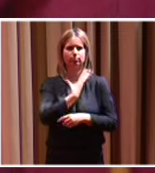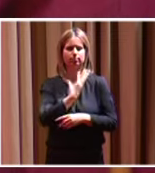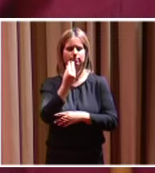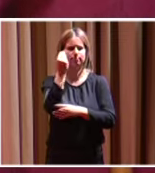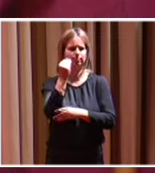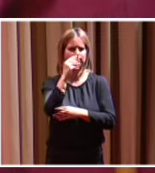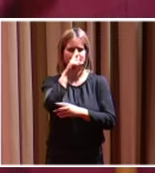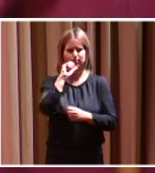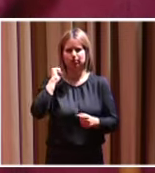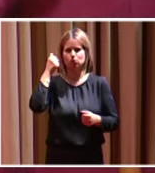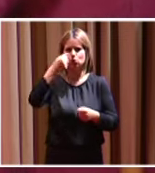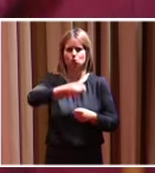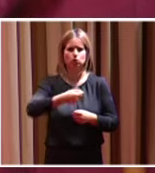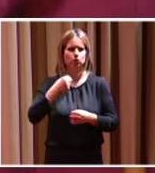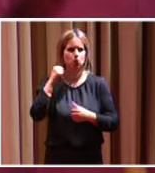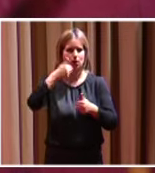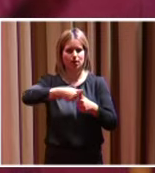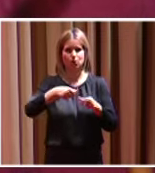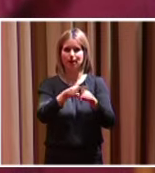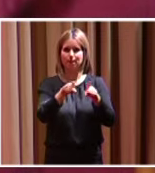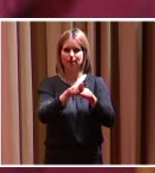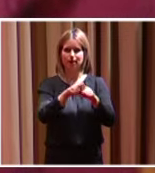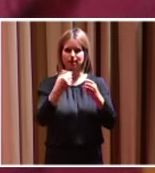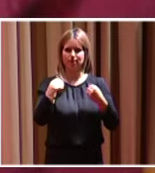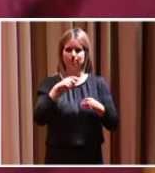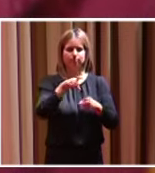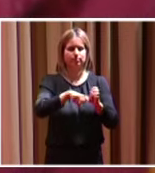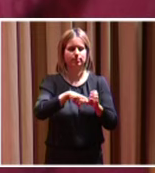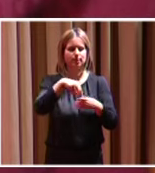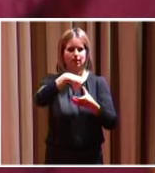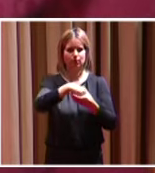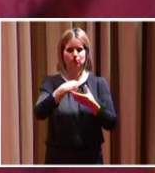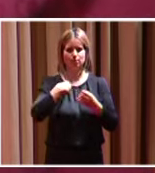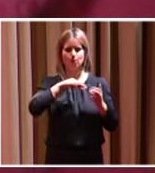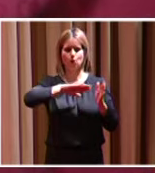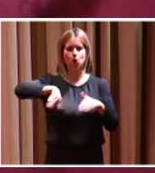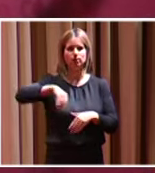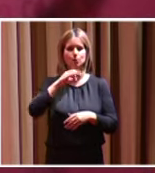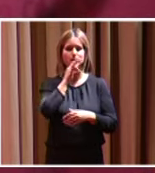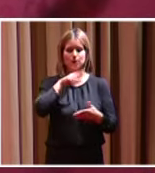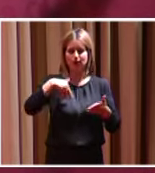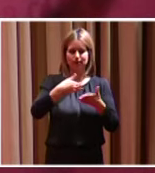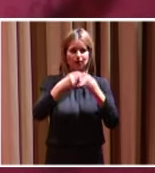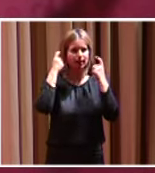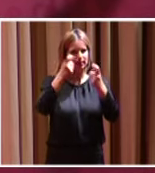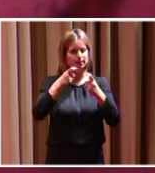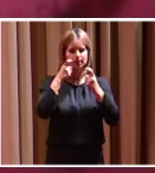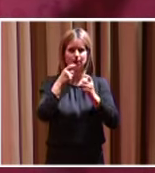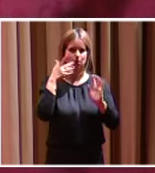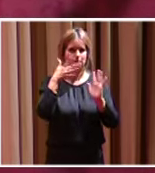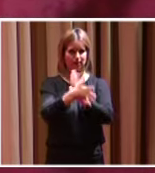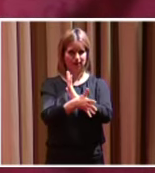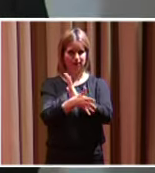imagen es centenaria y la hermandad se ha hecho partícipe de ella en el último siglo, intentando